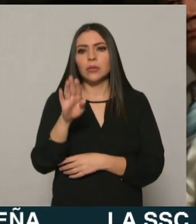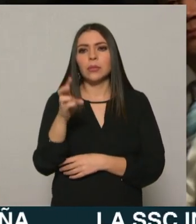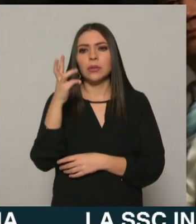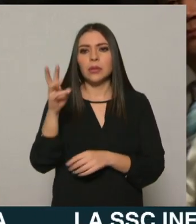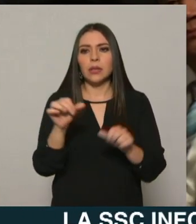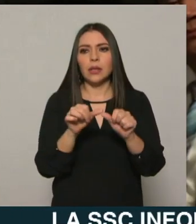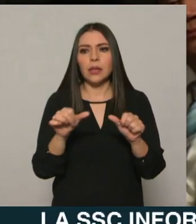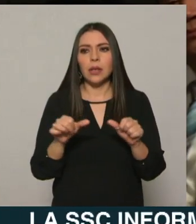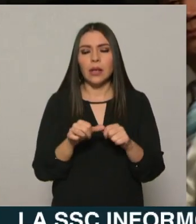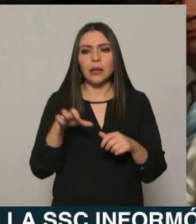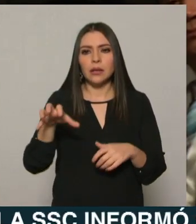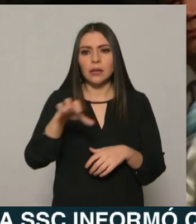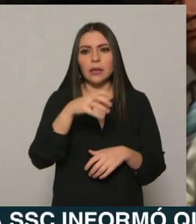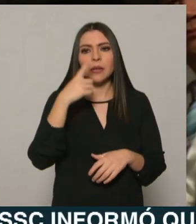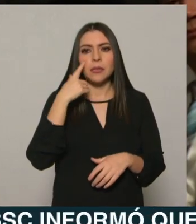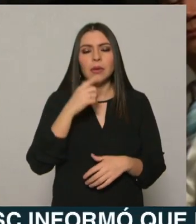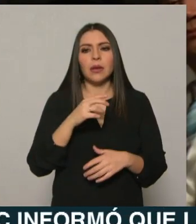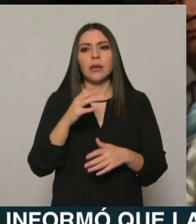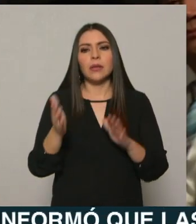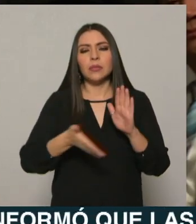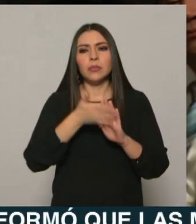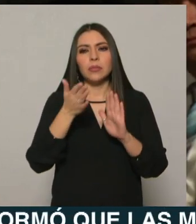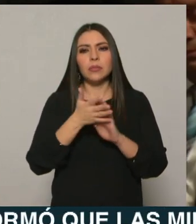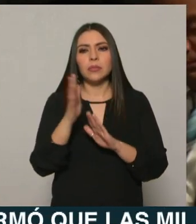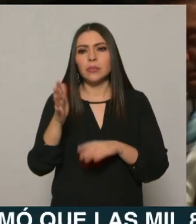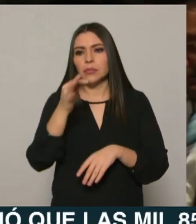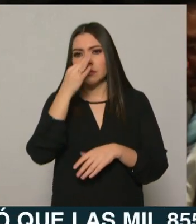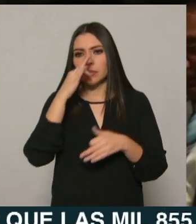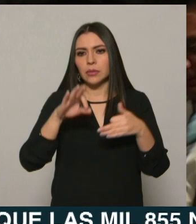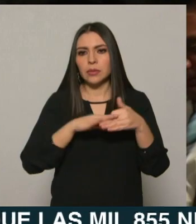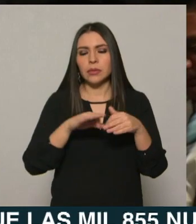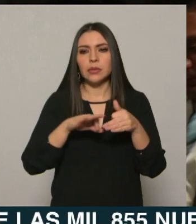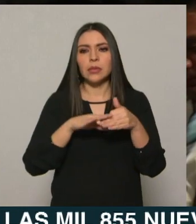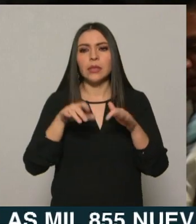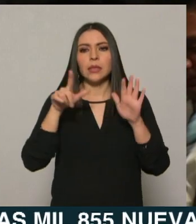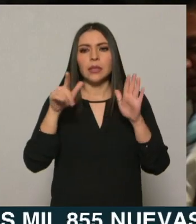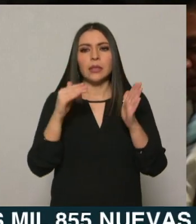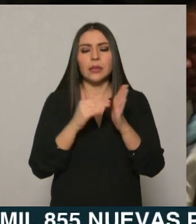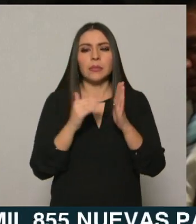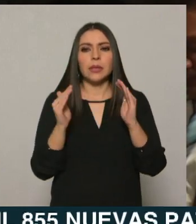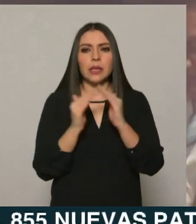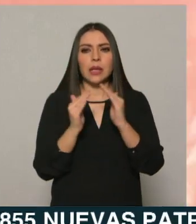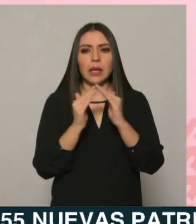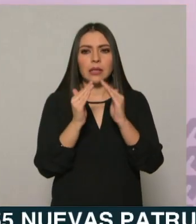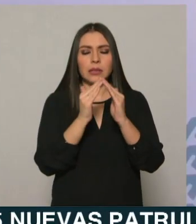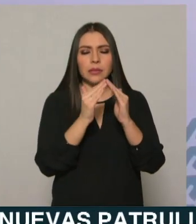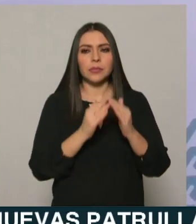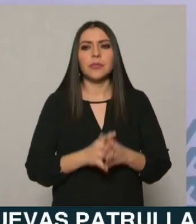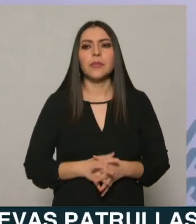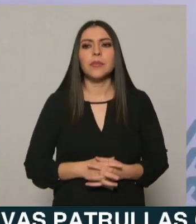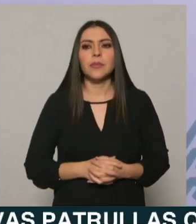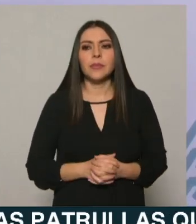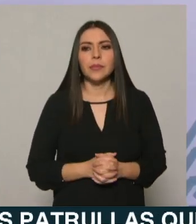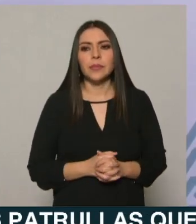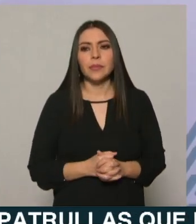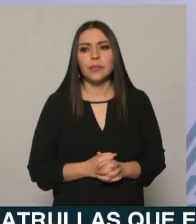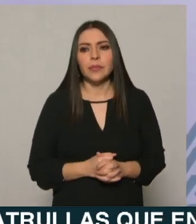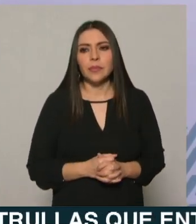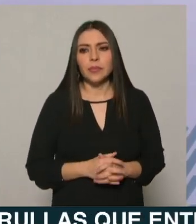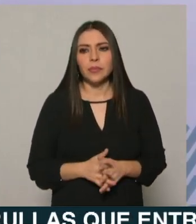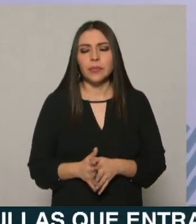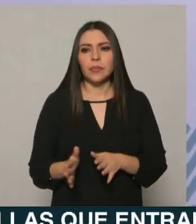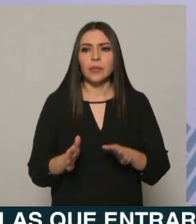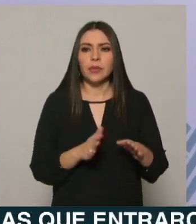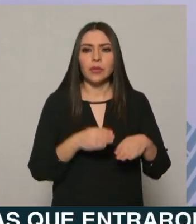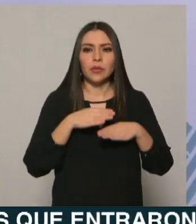para rehabilitar y reconstruir cerca de 17,000 viviendas unifamiliares. Respecto a la movilidad, Sheinbaum